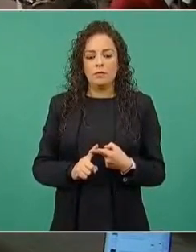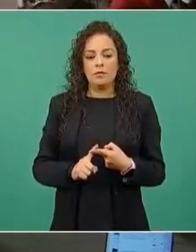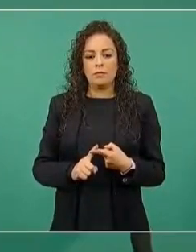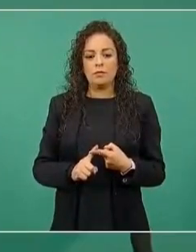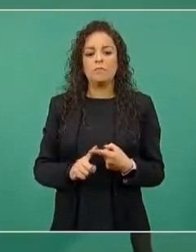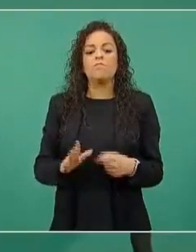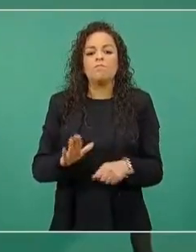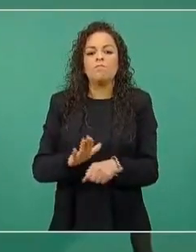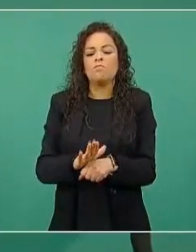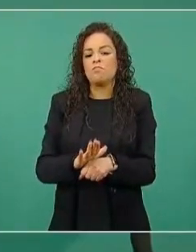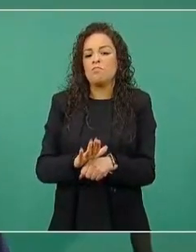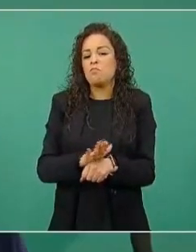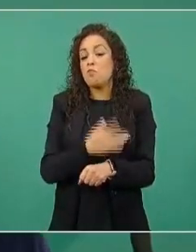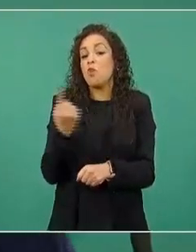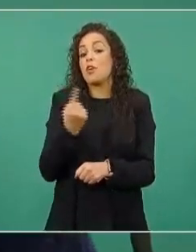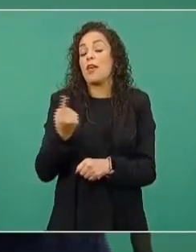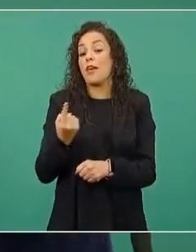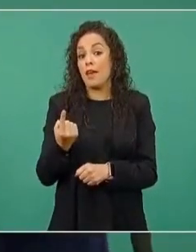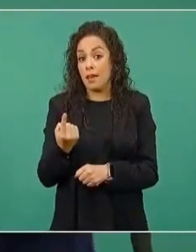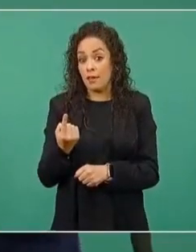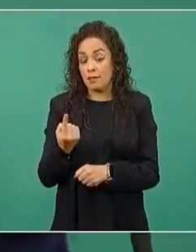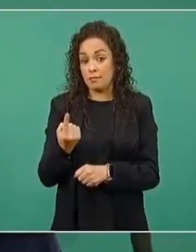por qué